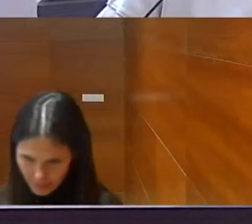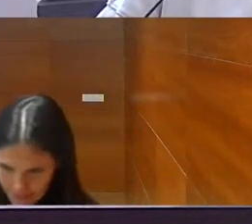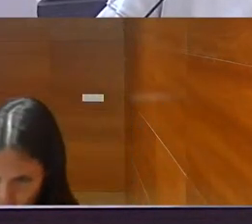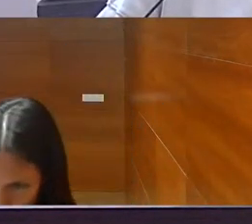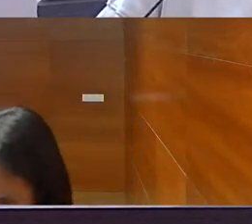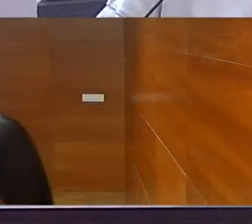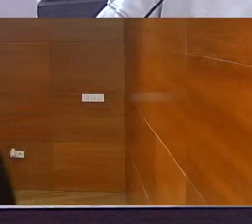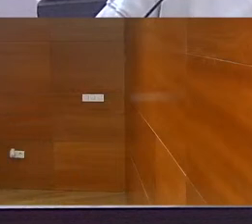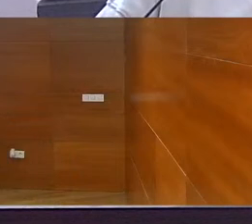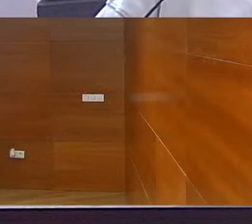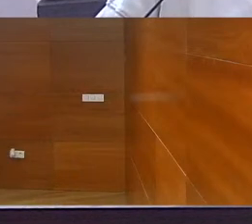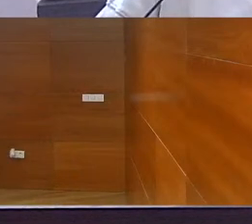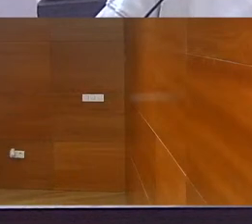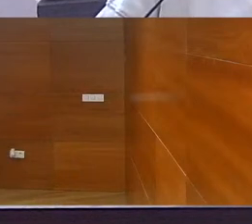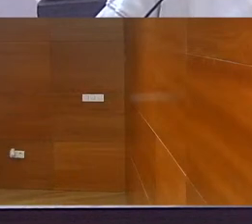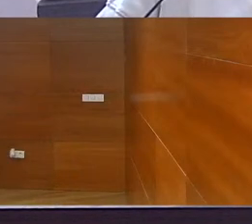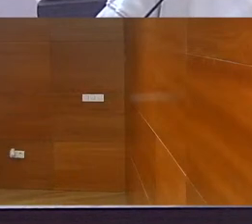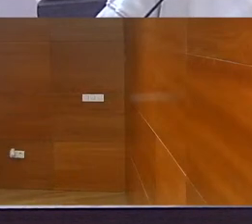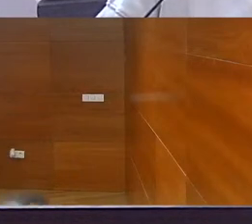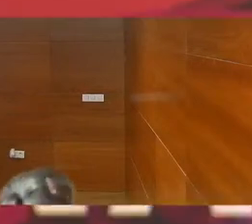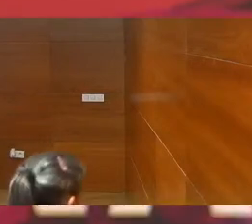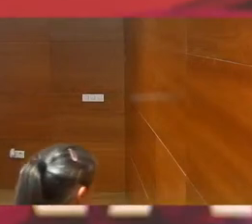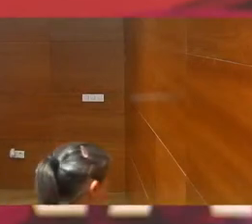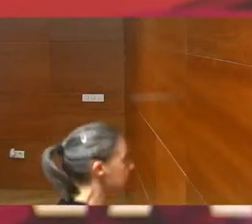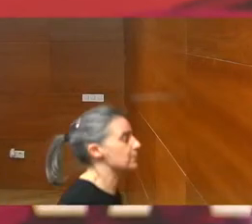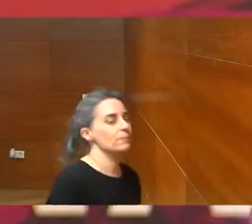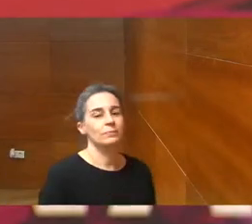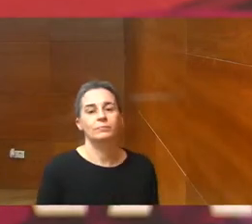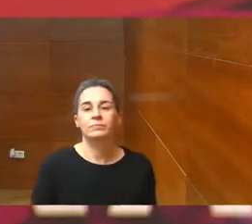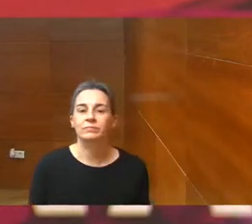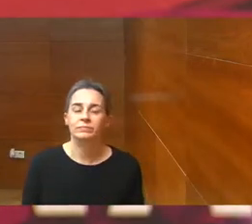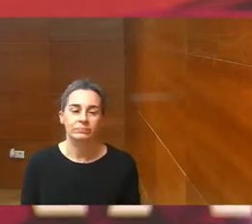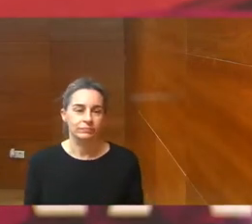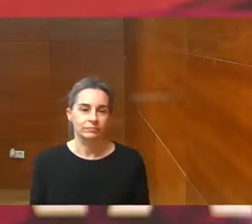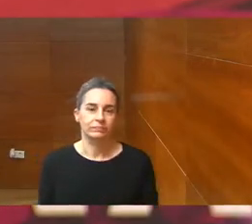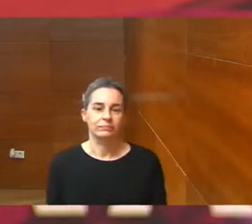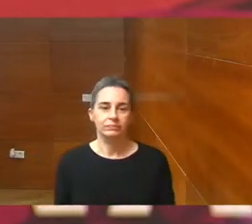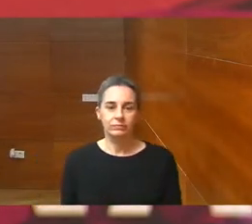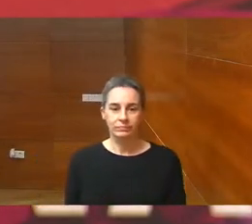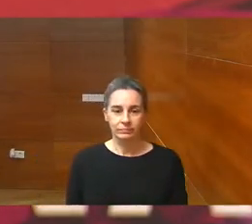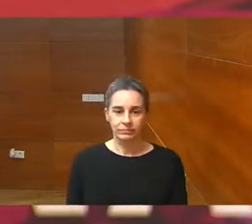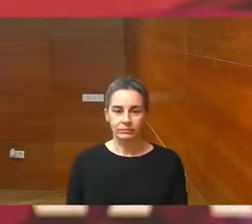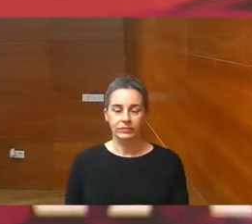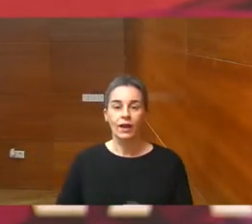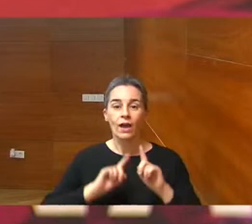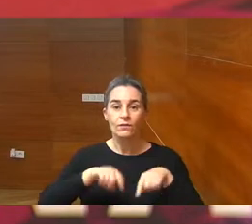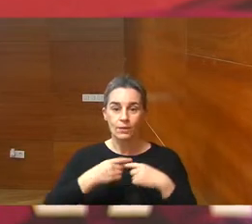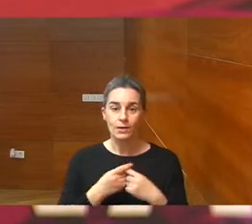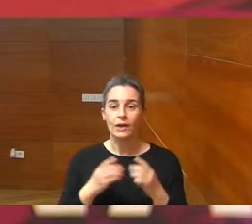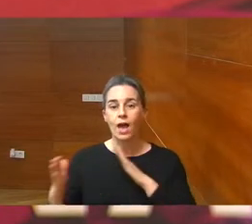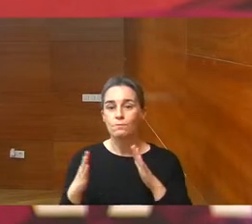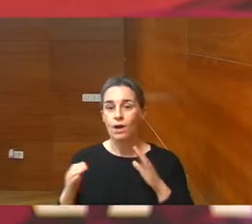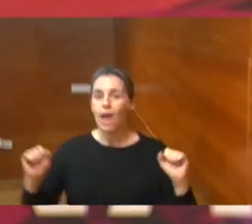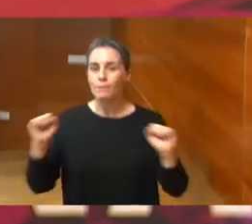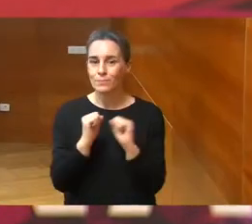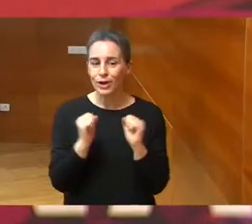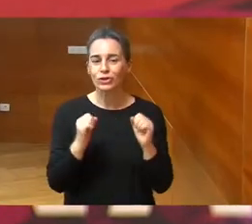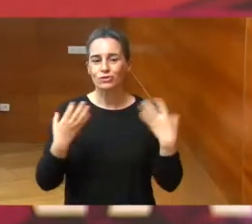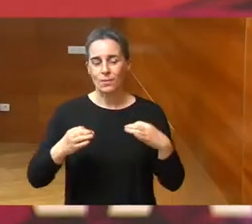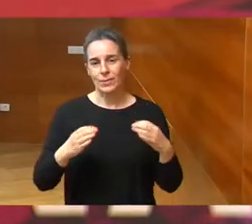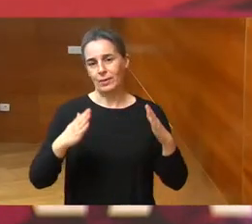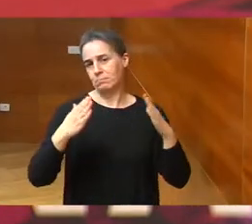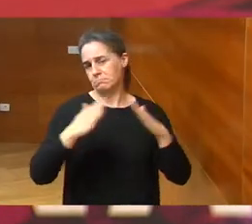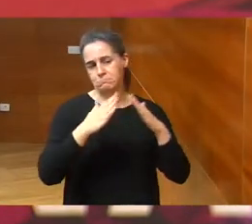familia pasaba o sin vernos en esta casa de Alameda y osverance entre opazo de